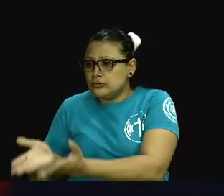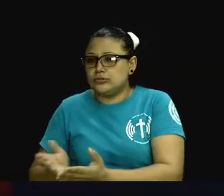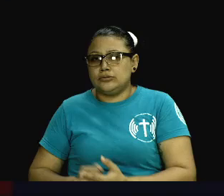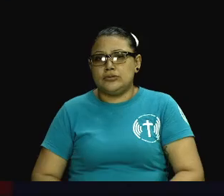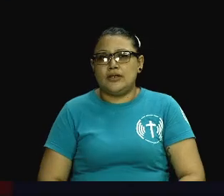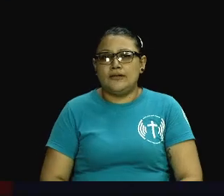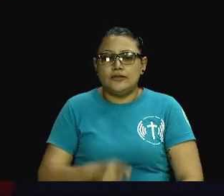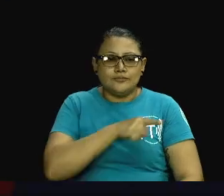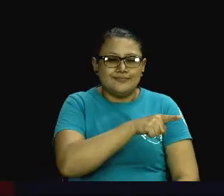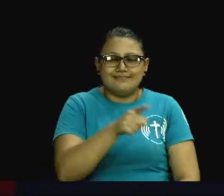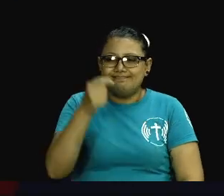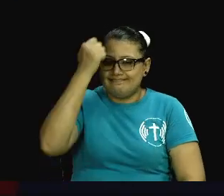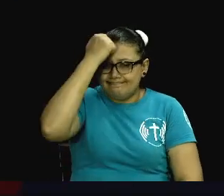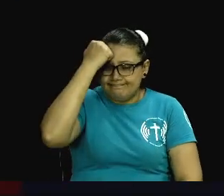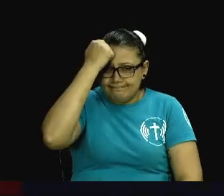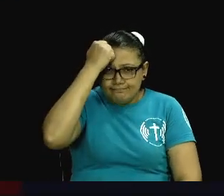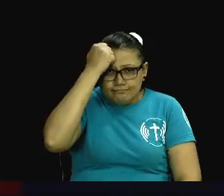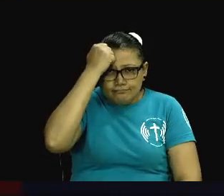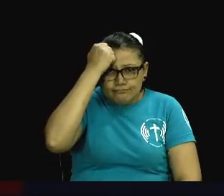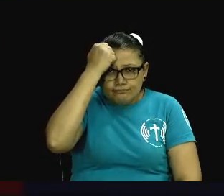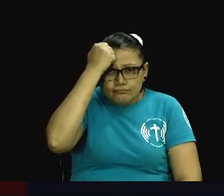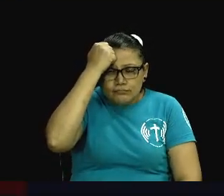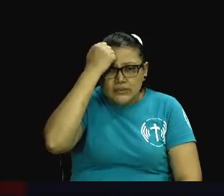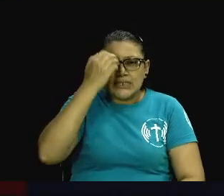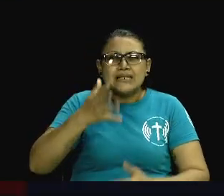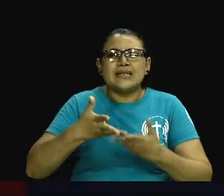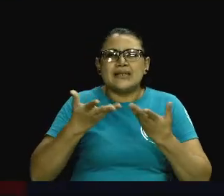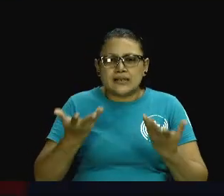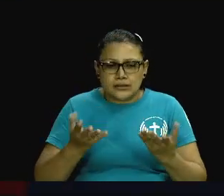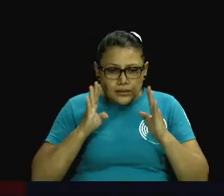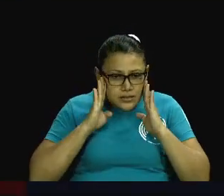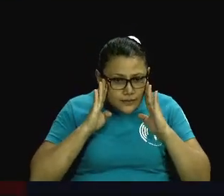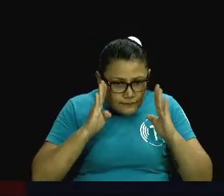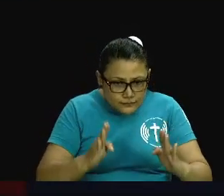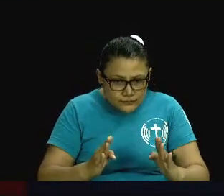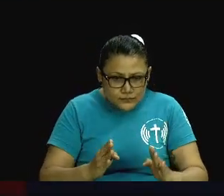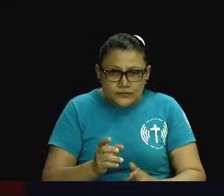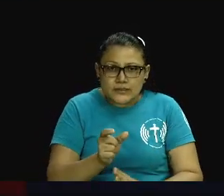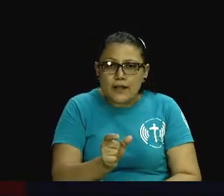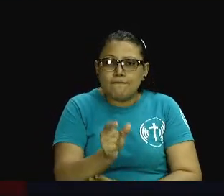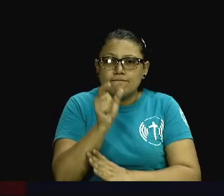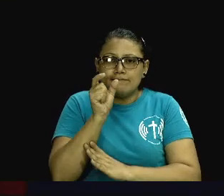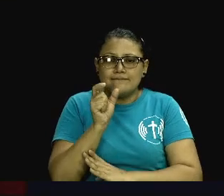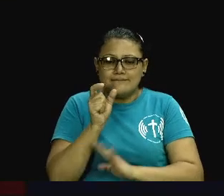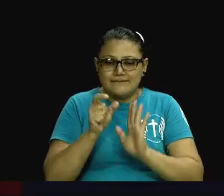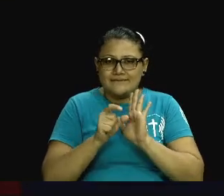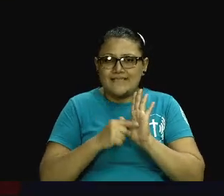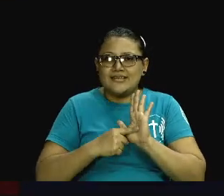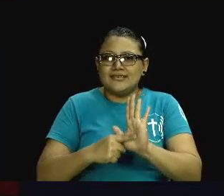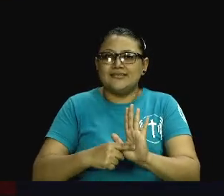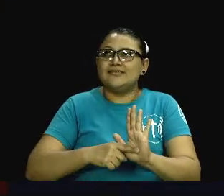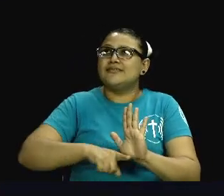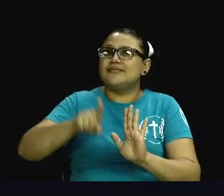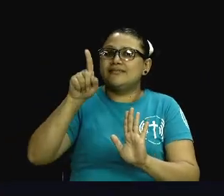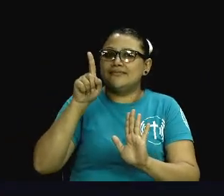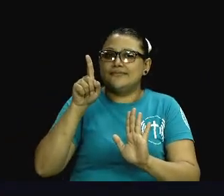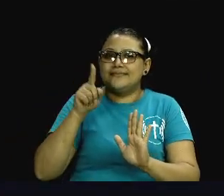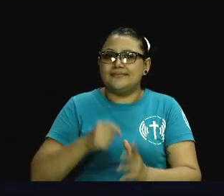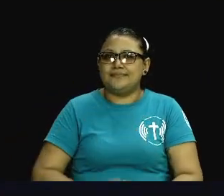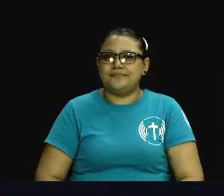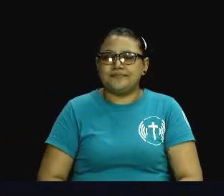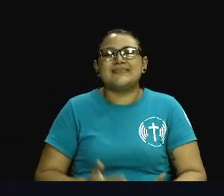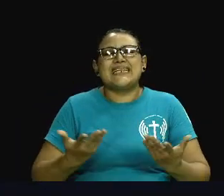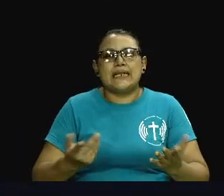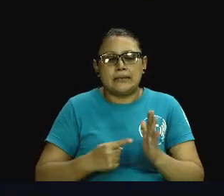fijarnos en las pequeñas cosas tenemos que aprender a fijarnos en sus señales